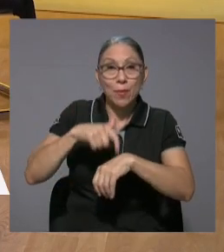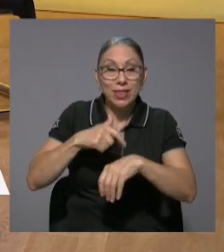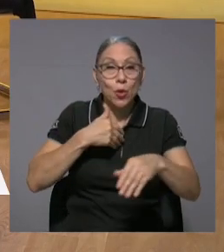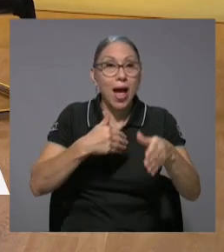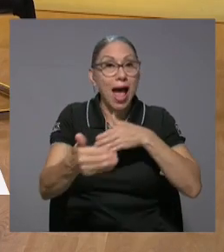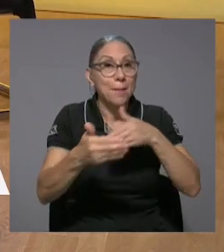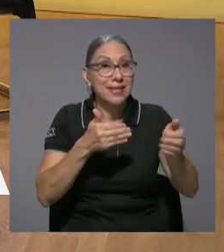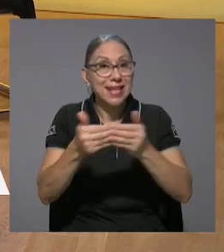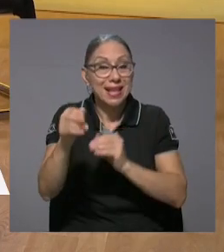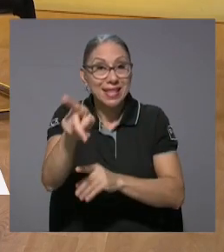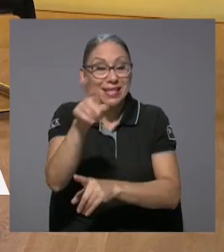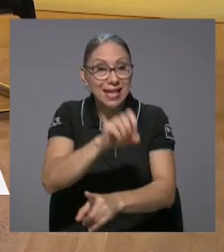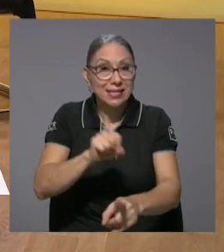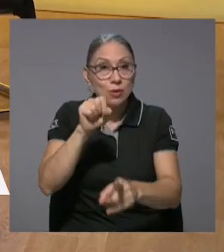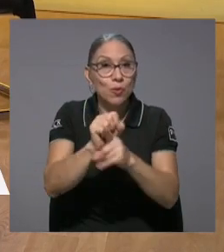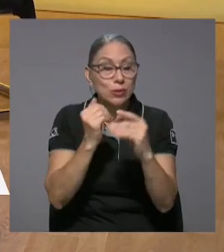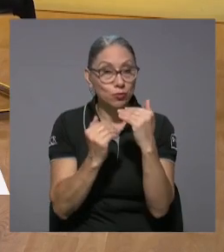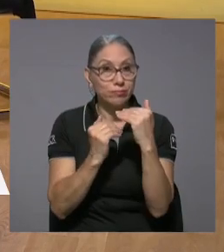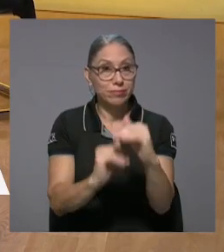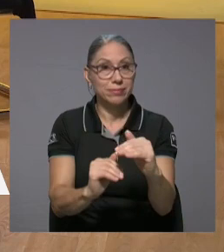contracción, seguimos